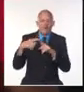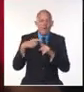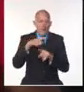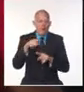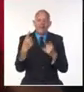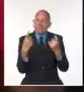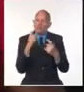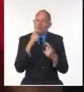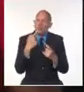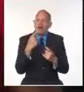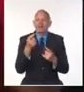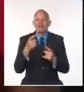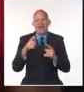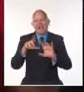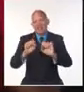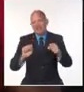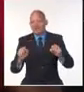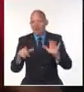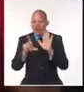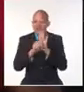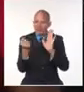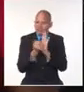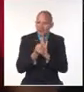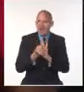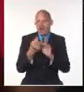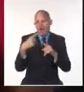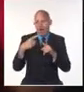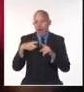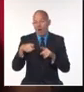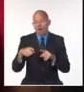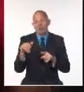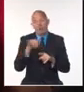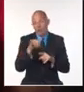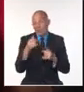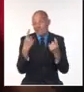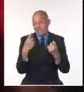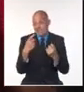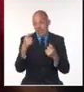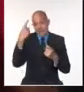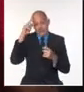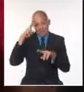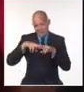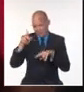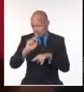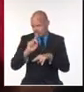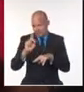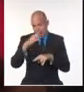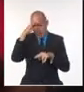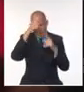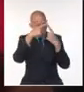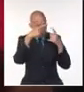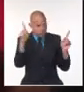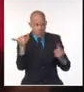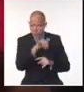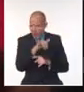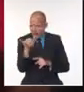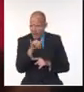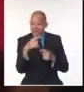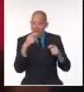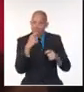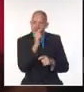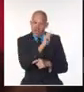que están ubicadas en La Habana. Tenemos, bueno, en todas las provincias del país, universidades que deben expedir estos documentos. Y ciertamente ahí